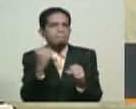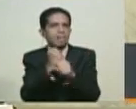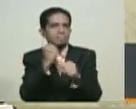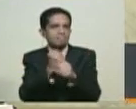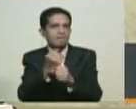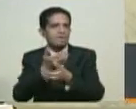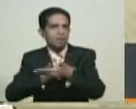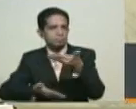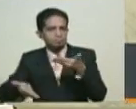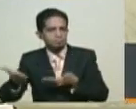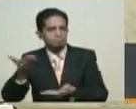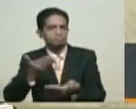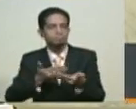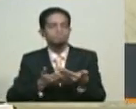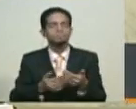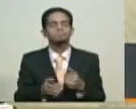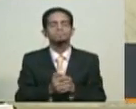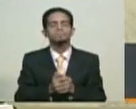Un punto,